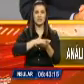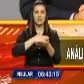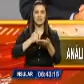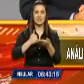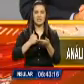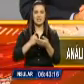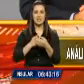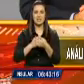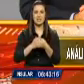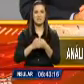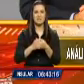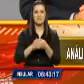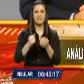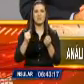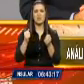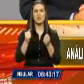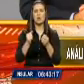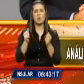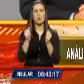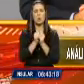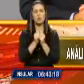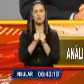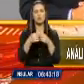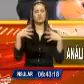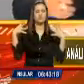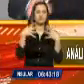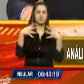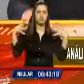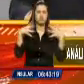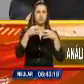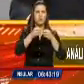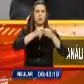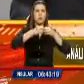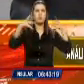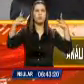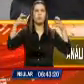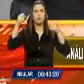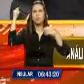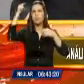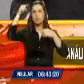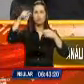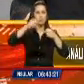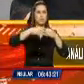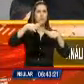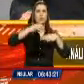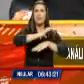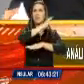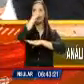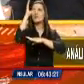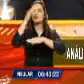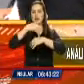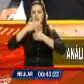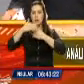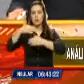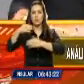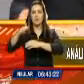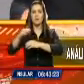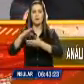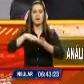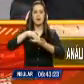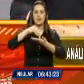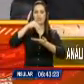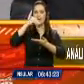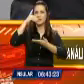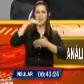bajo lluvia de cohetes, lluvia de bombardeos del cielo, del mar, de